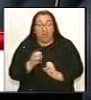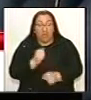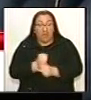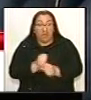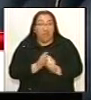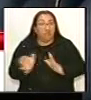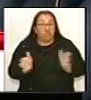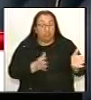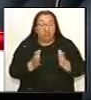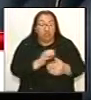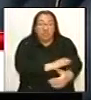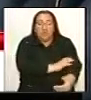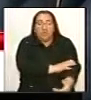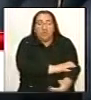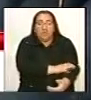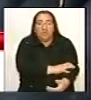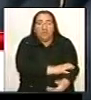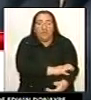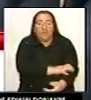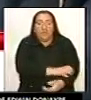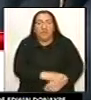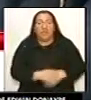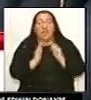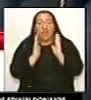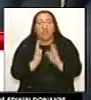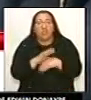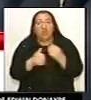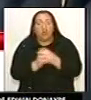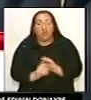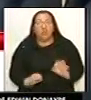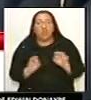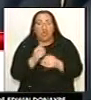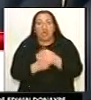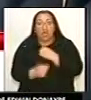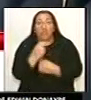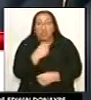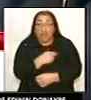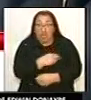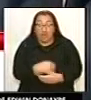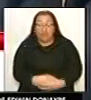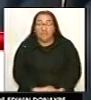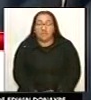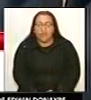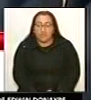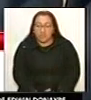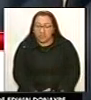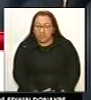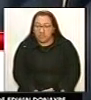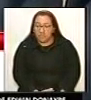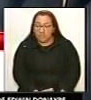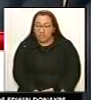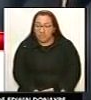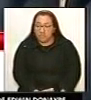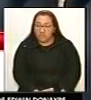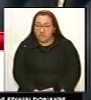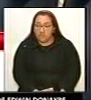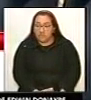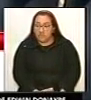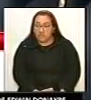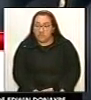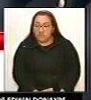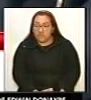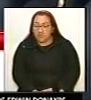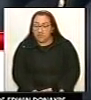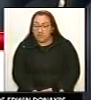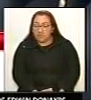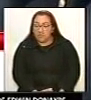funcionamiento operativo y atención, consecuente atención a los asegurados, a los